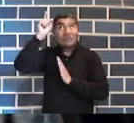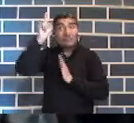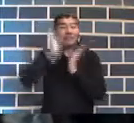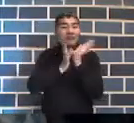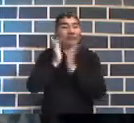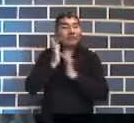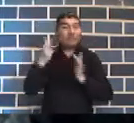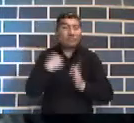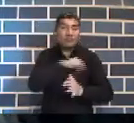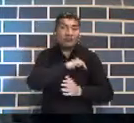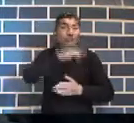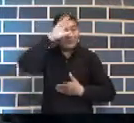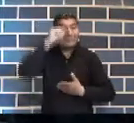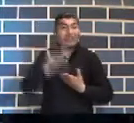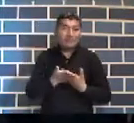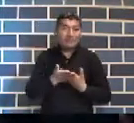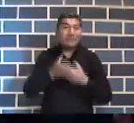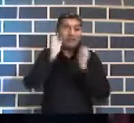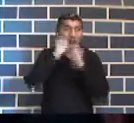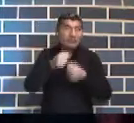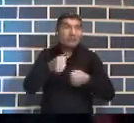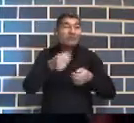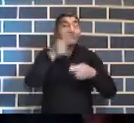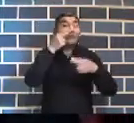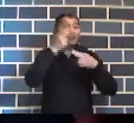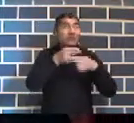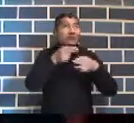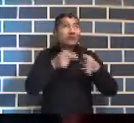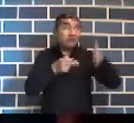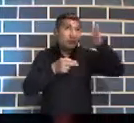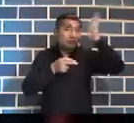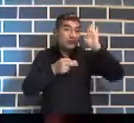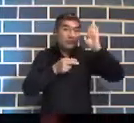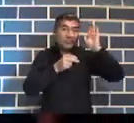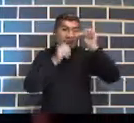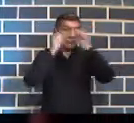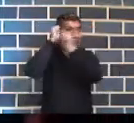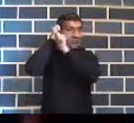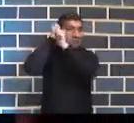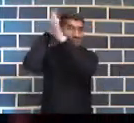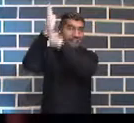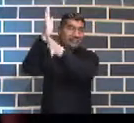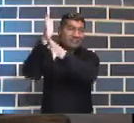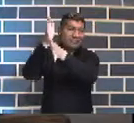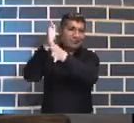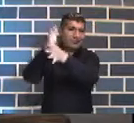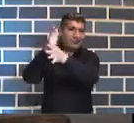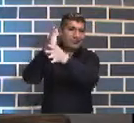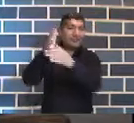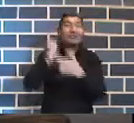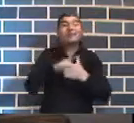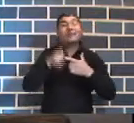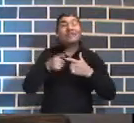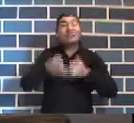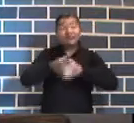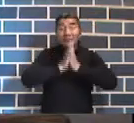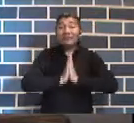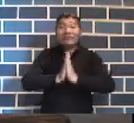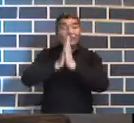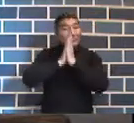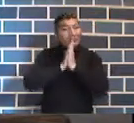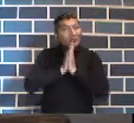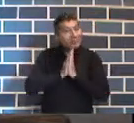justamente dirigirnos a dios llamándolo padre entonces la oración se hace